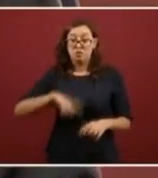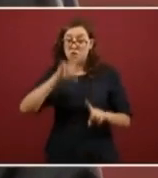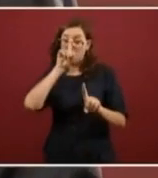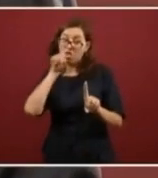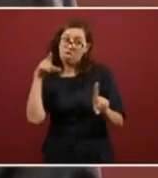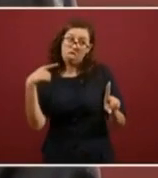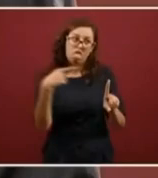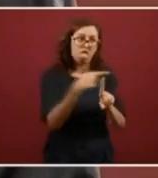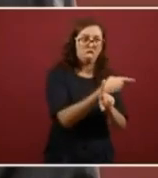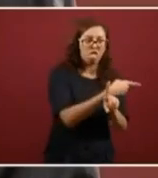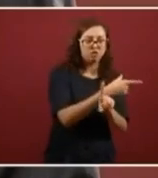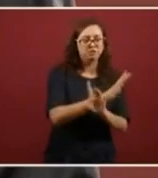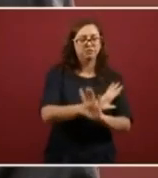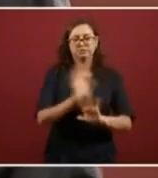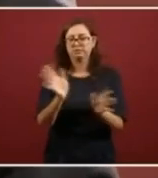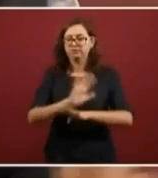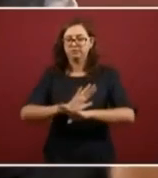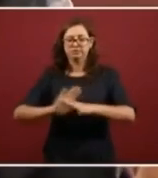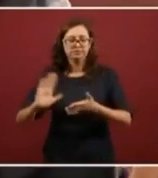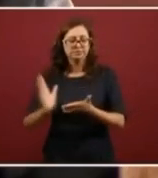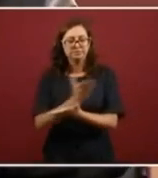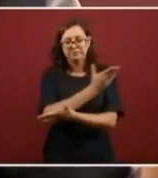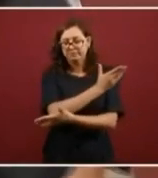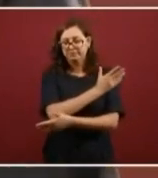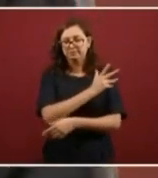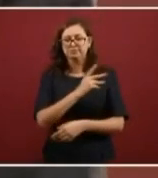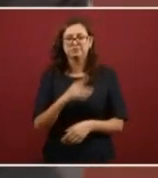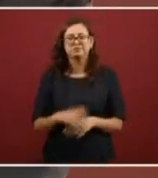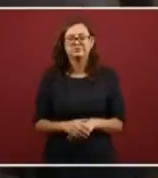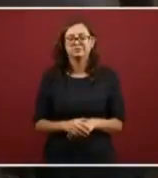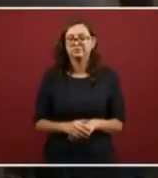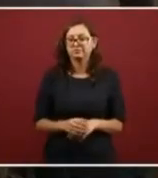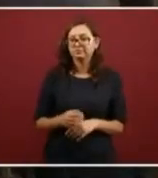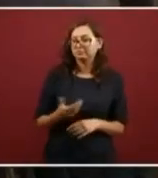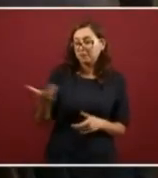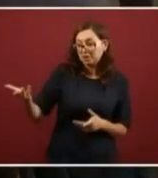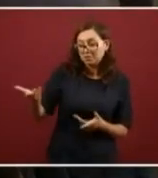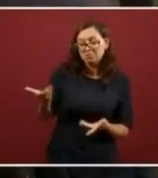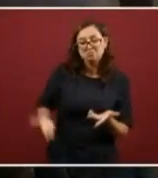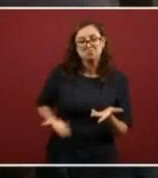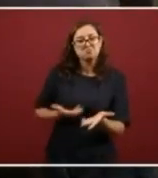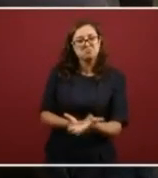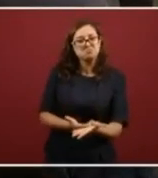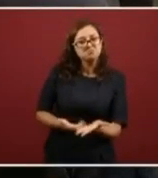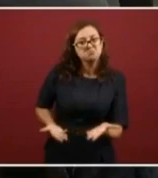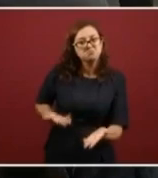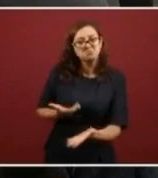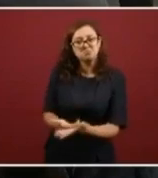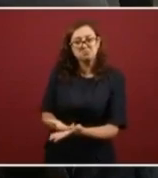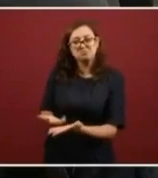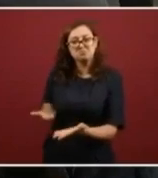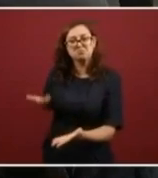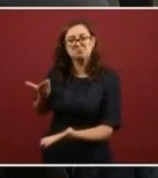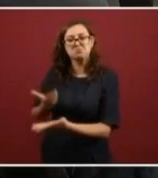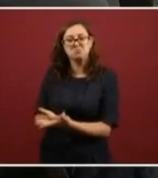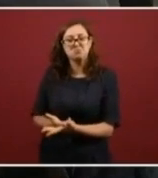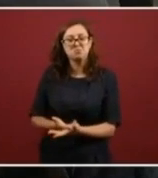funcionarios. O sea, si escucharon sus planteamientos, siempre hablando